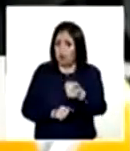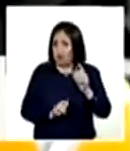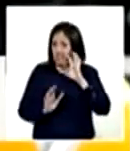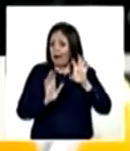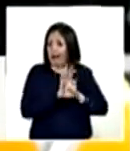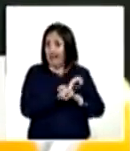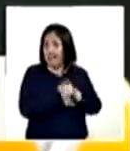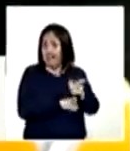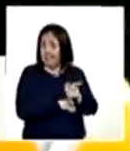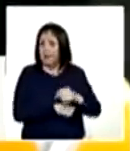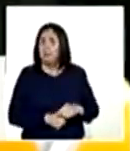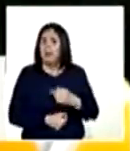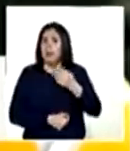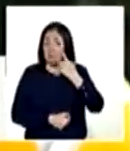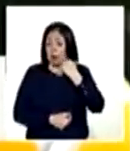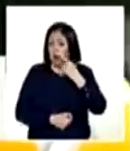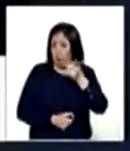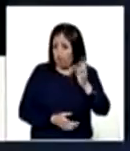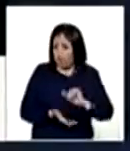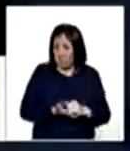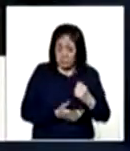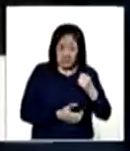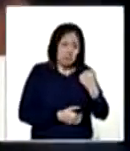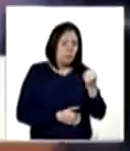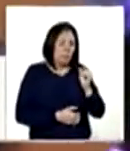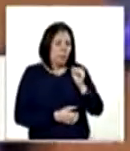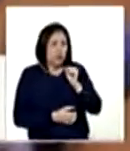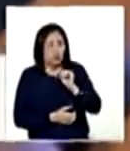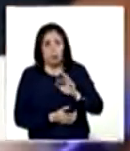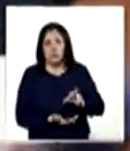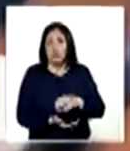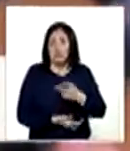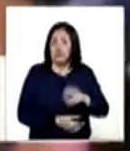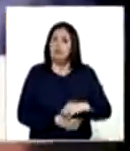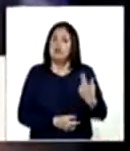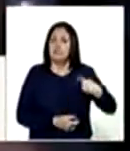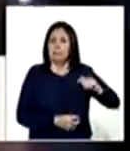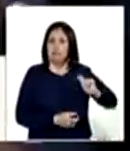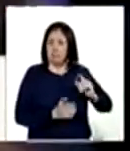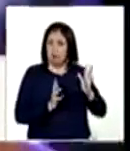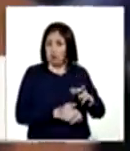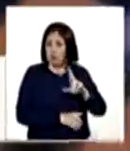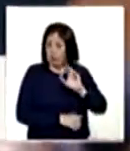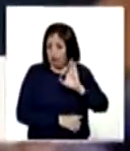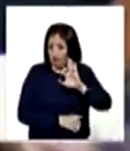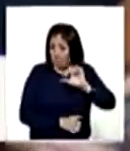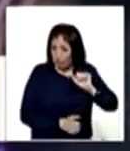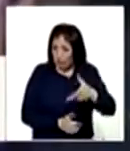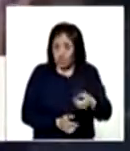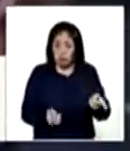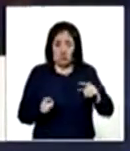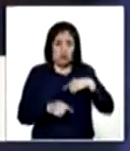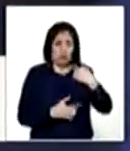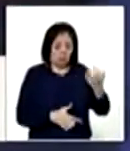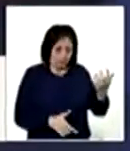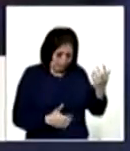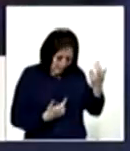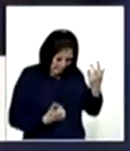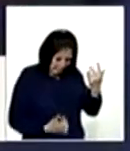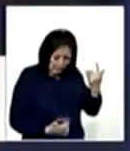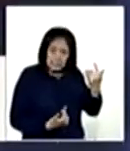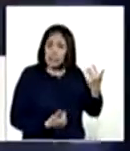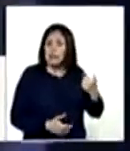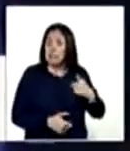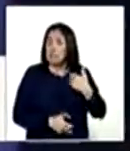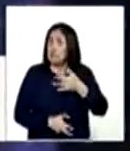más claros es la del hombre de las baladas románticas, el español Rafael, quien interpretó Cuando llora mi guitarra, la